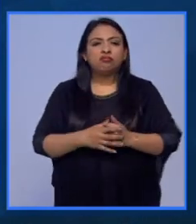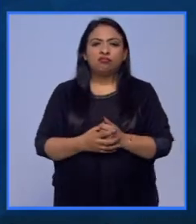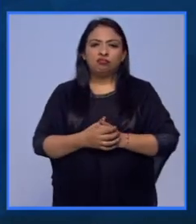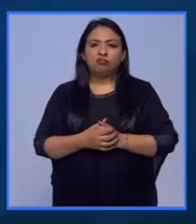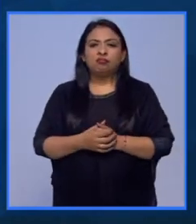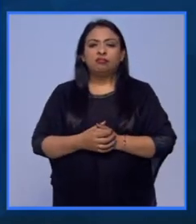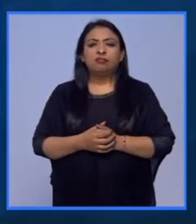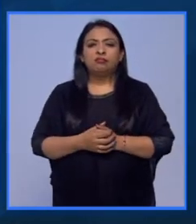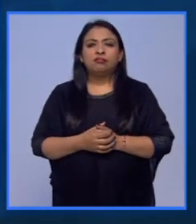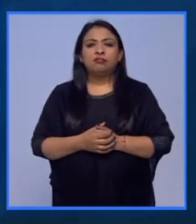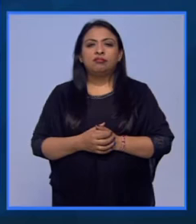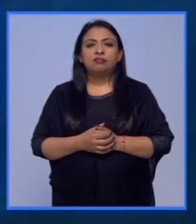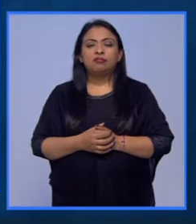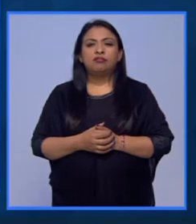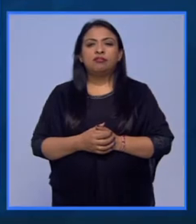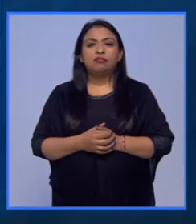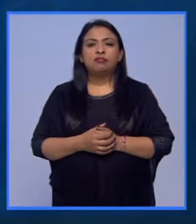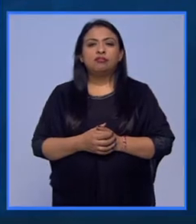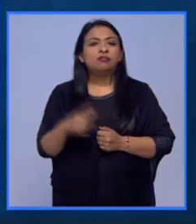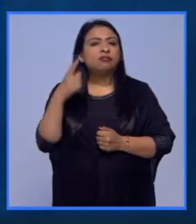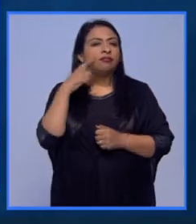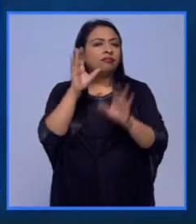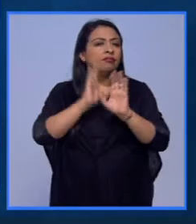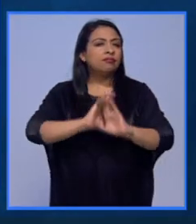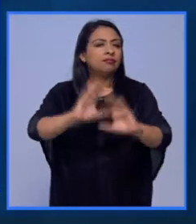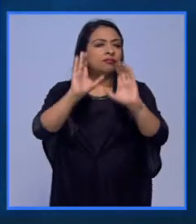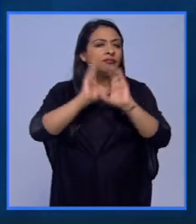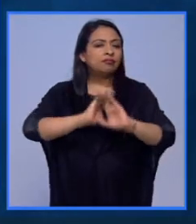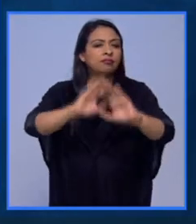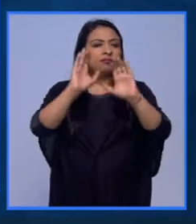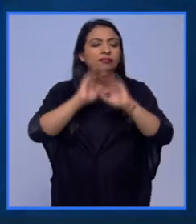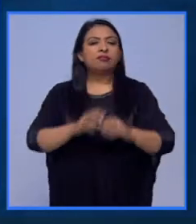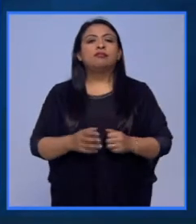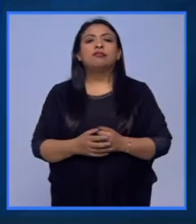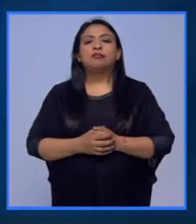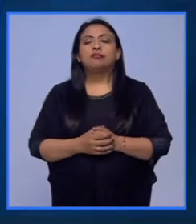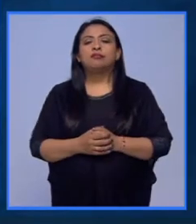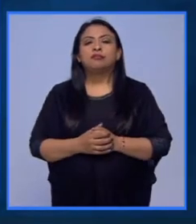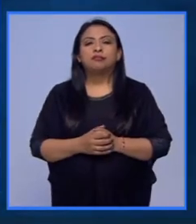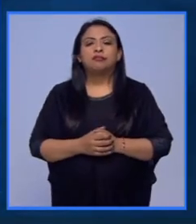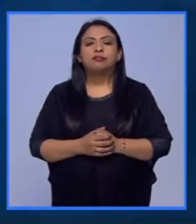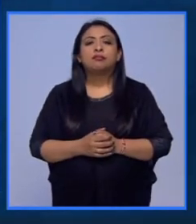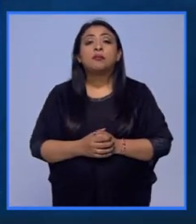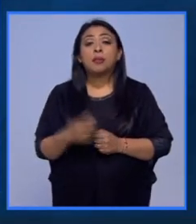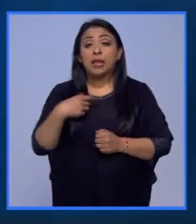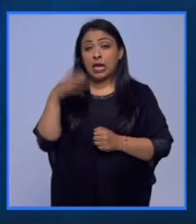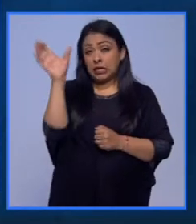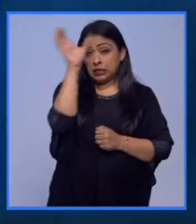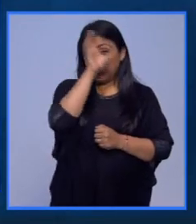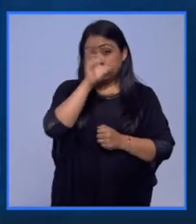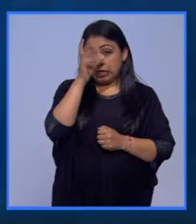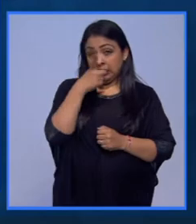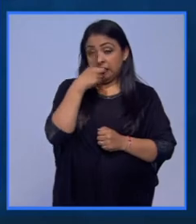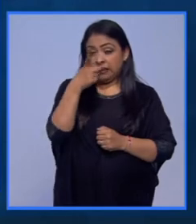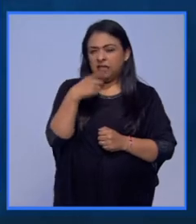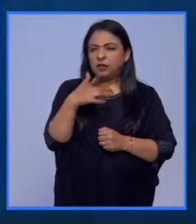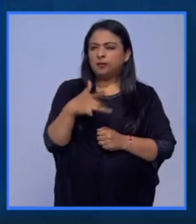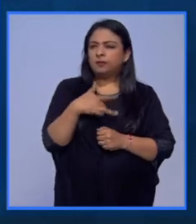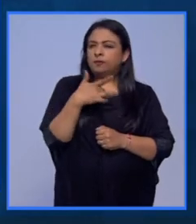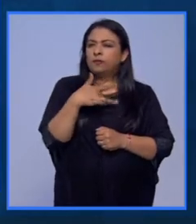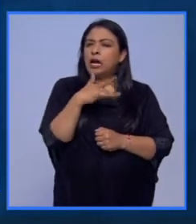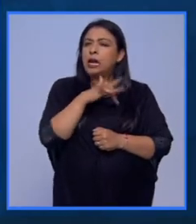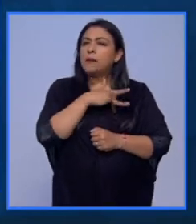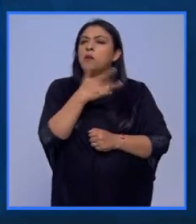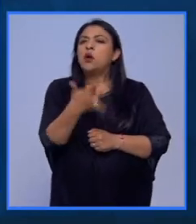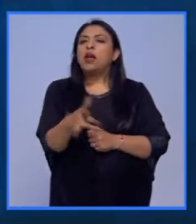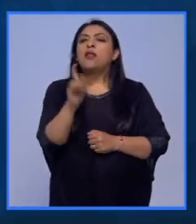L is for the way you look at me. La ciencia asegura que la sensación de estar enamorado